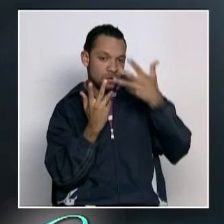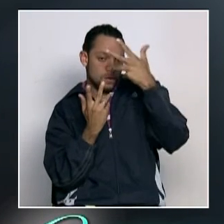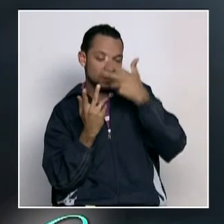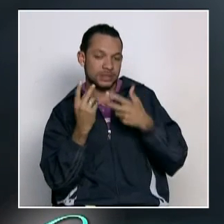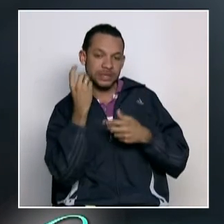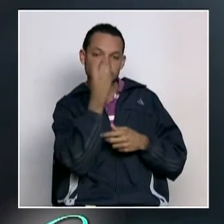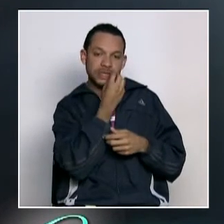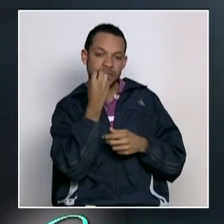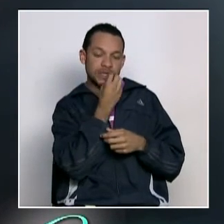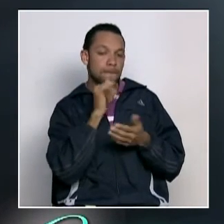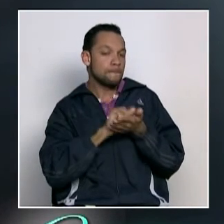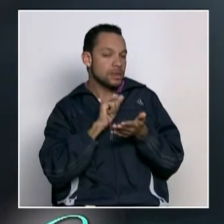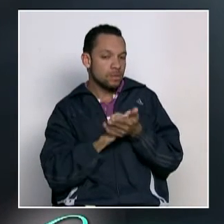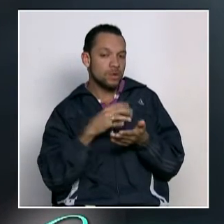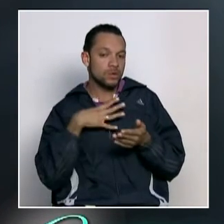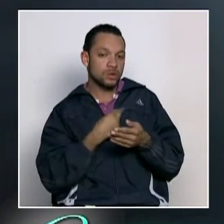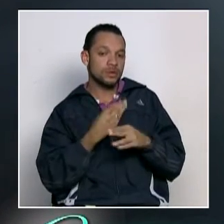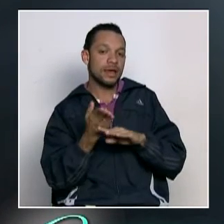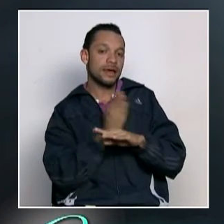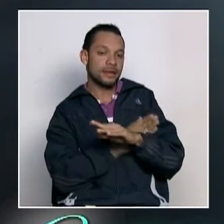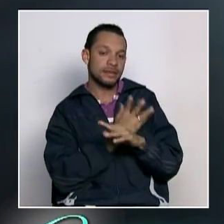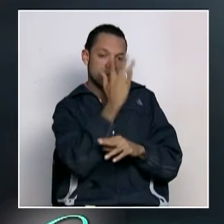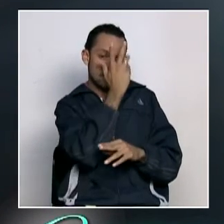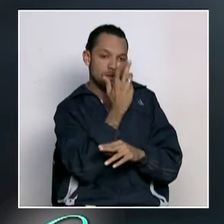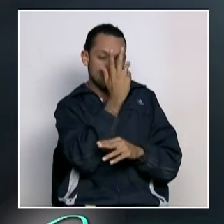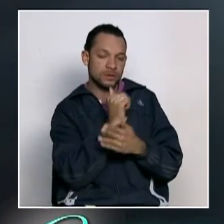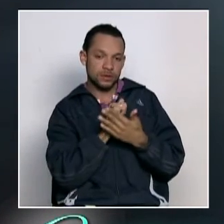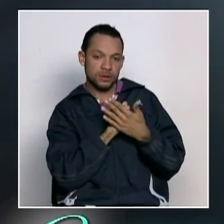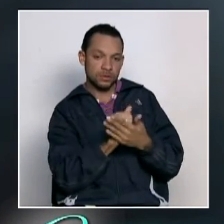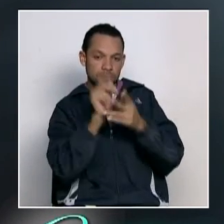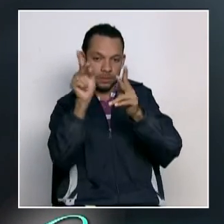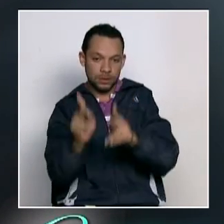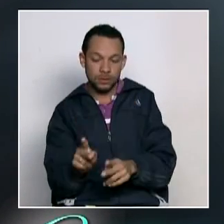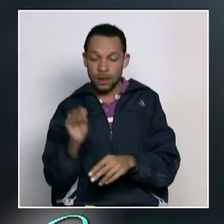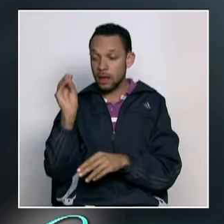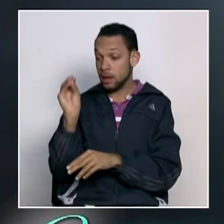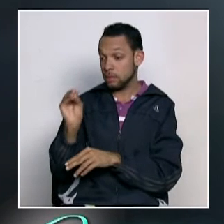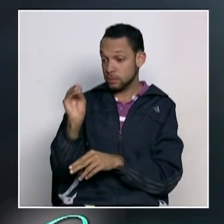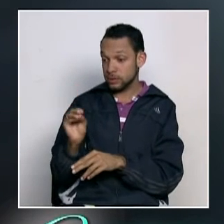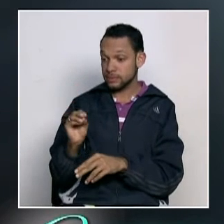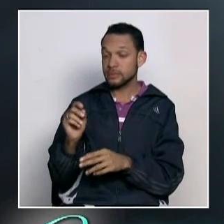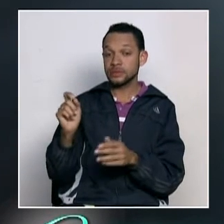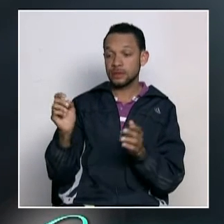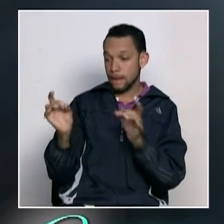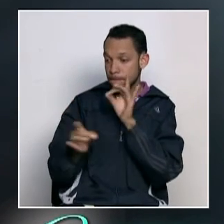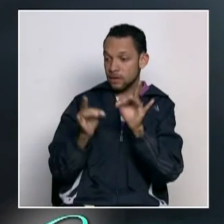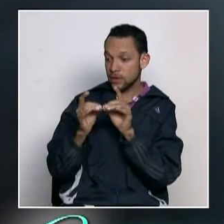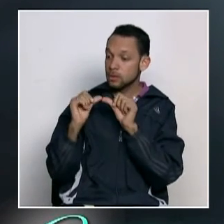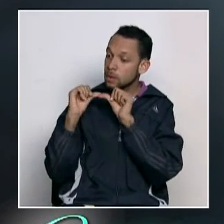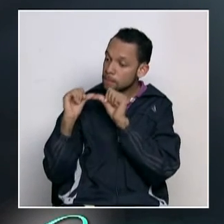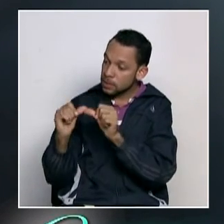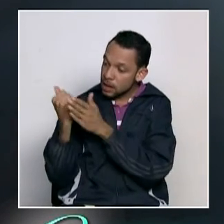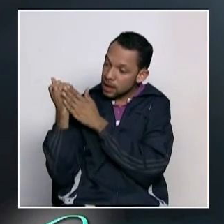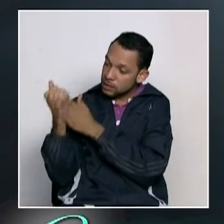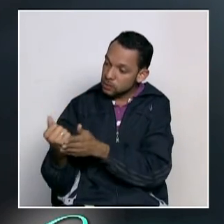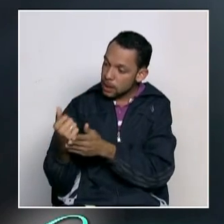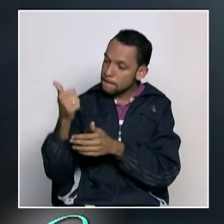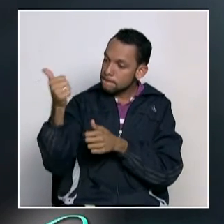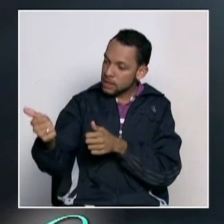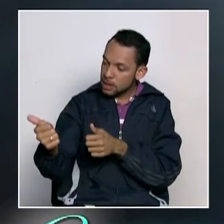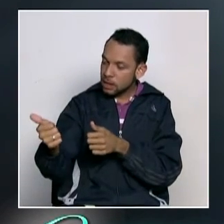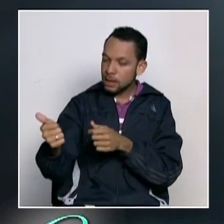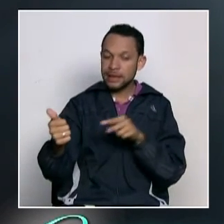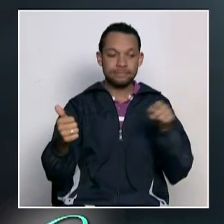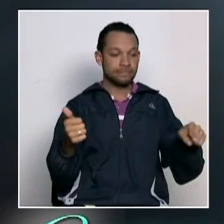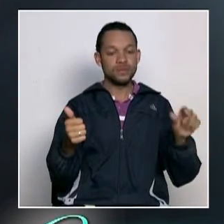que utilizamos en odontología, y con todos los medicamentos. Estamos en condiciones de decir, este es el material ideal para usted y este no le sirve, no